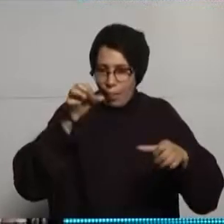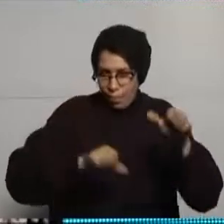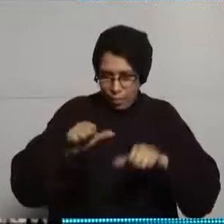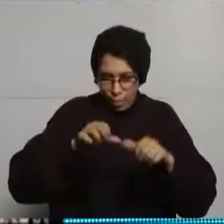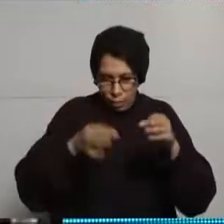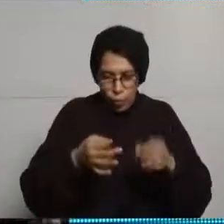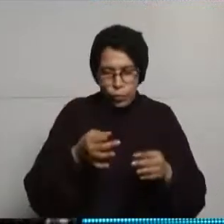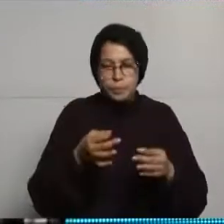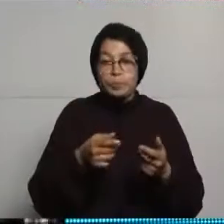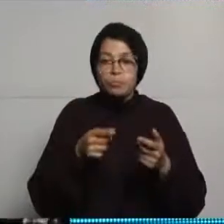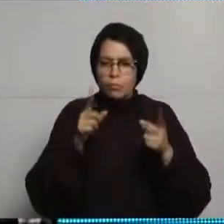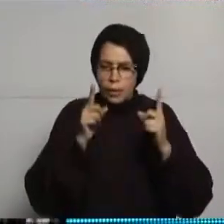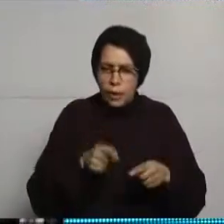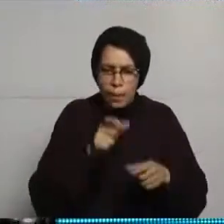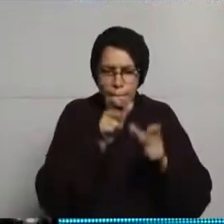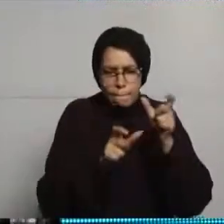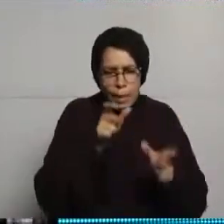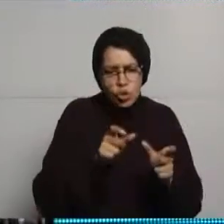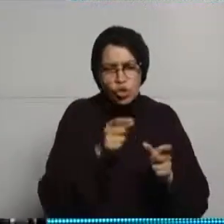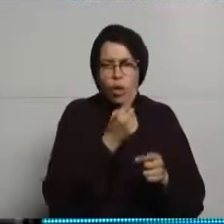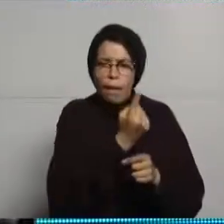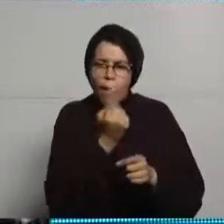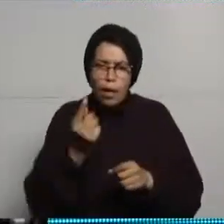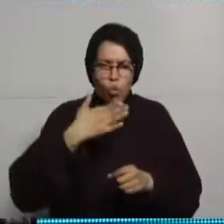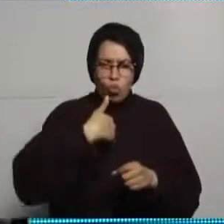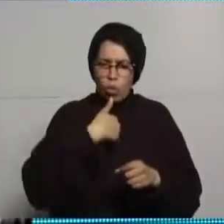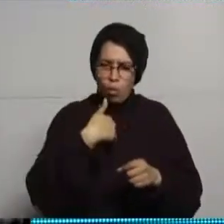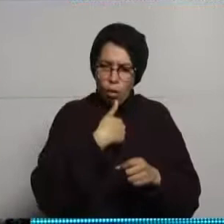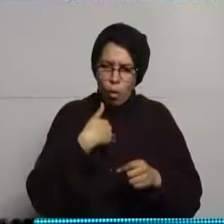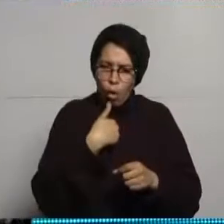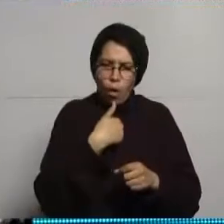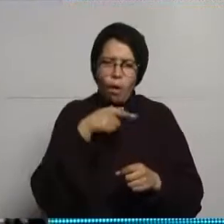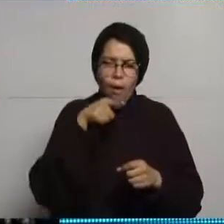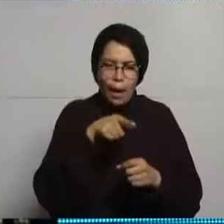uno, también ver en qué podíamos aportar, en qué trabajo, en qué